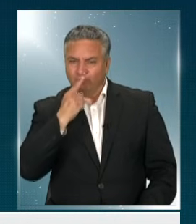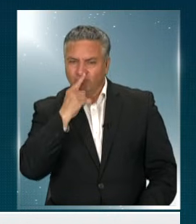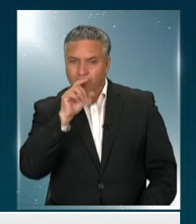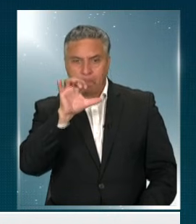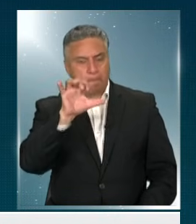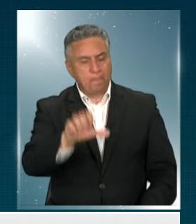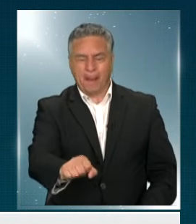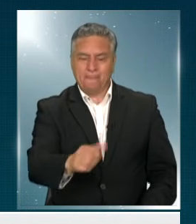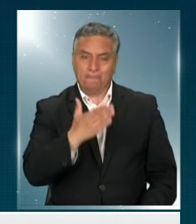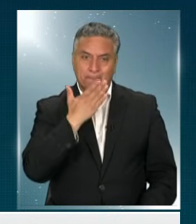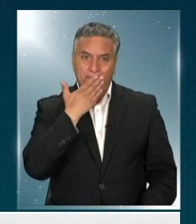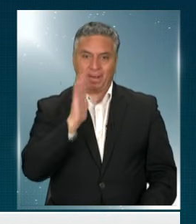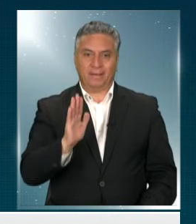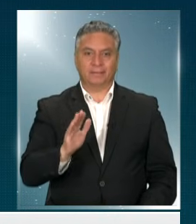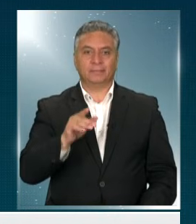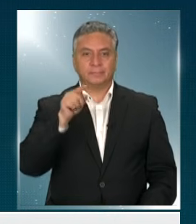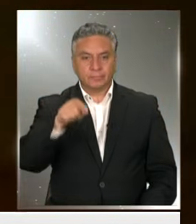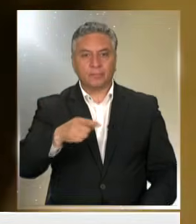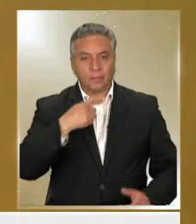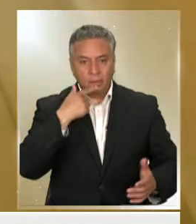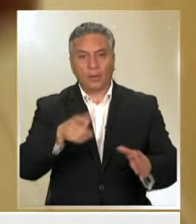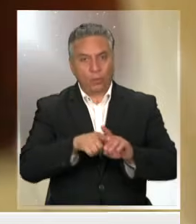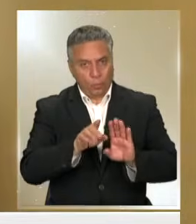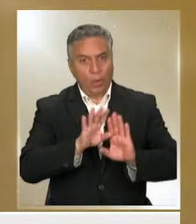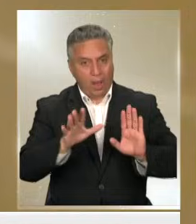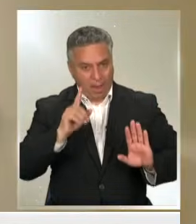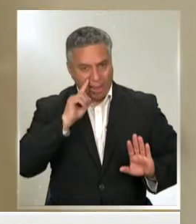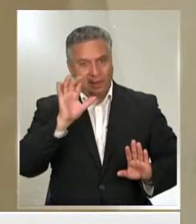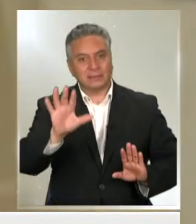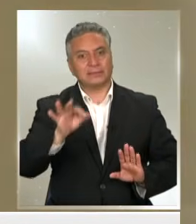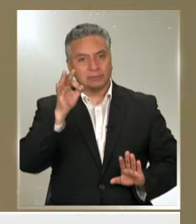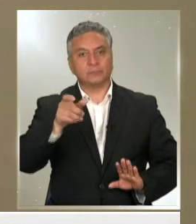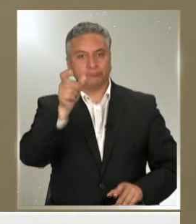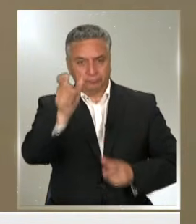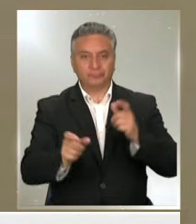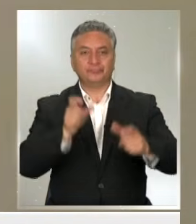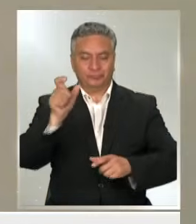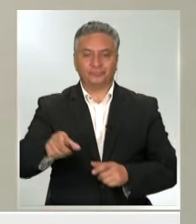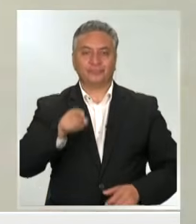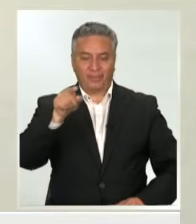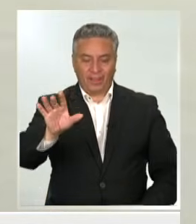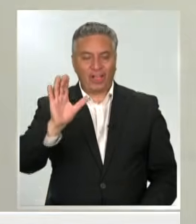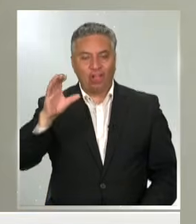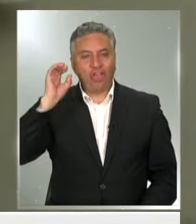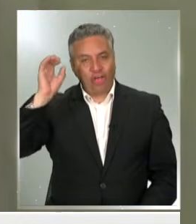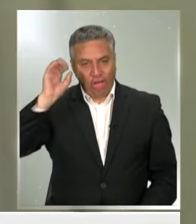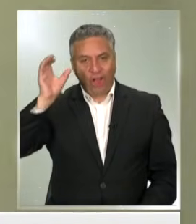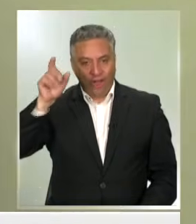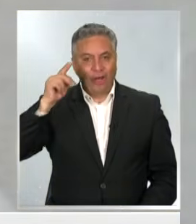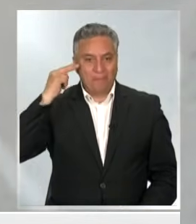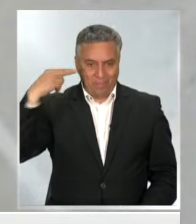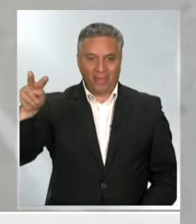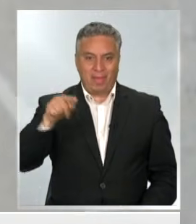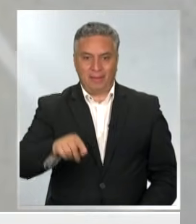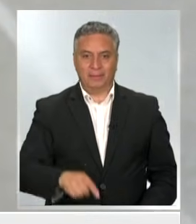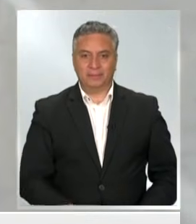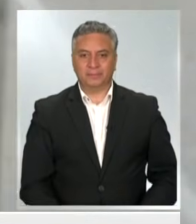La operación Imperio dejaría al descubierto grandes ciudadanos colombianos que estaba sentado en la capital.